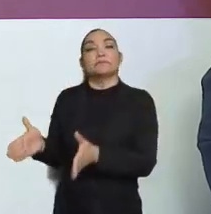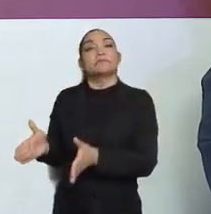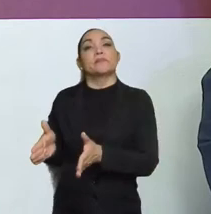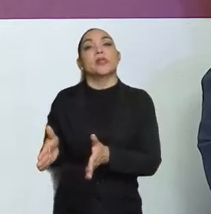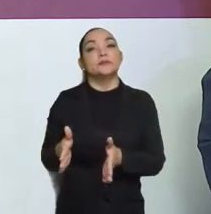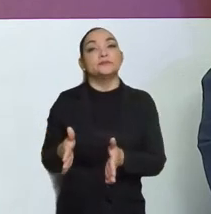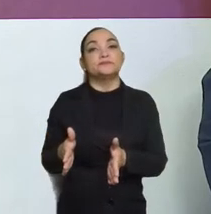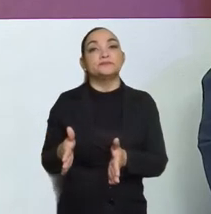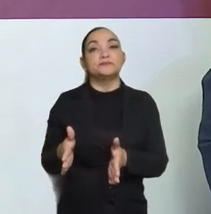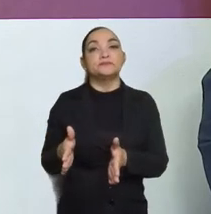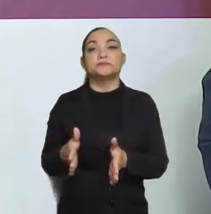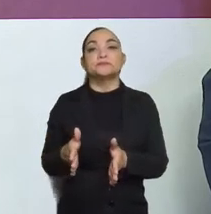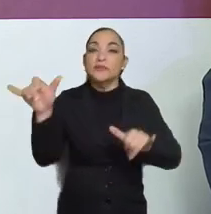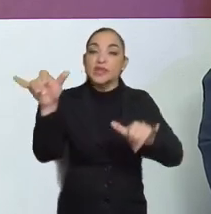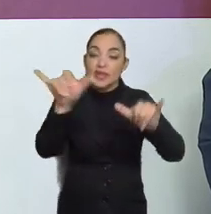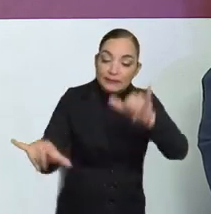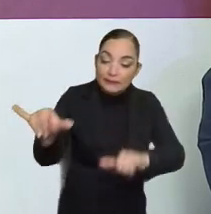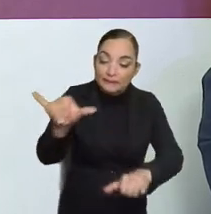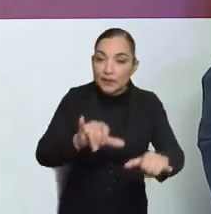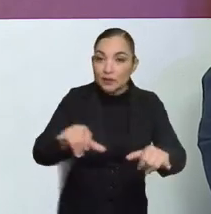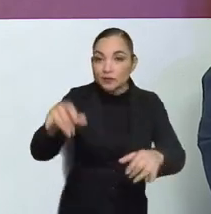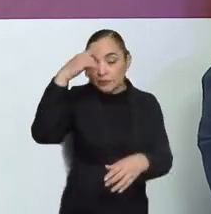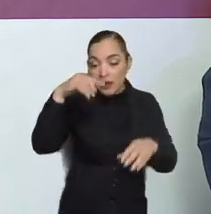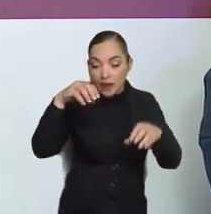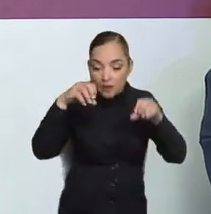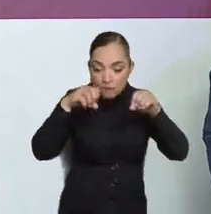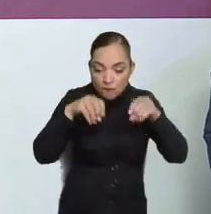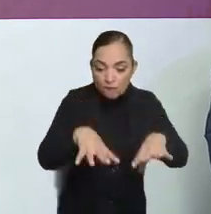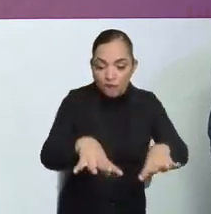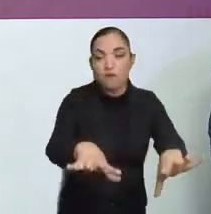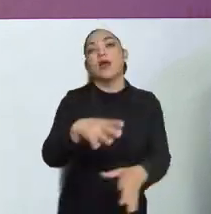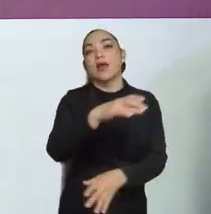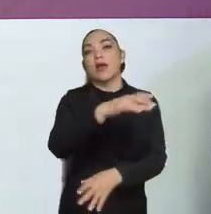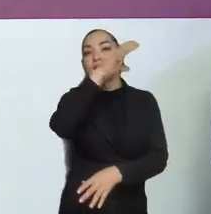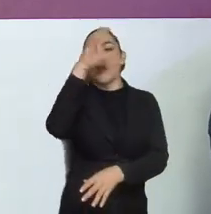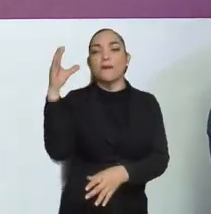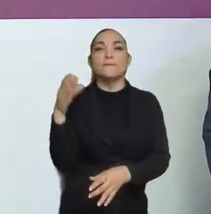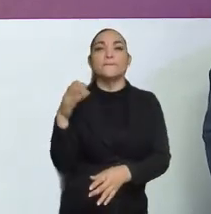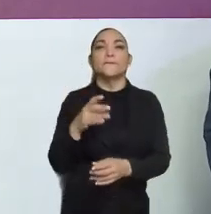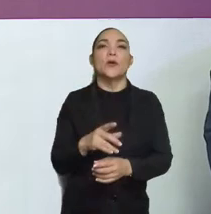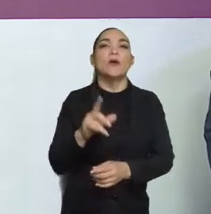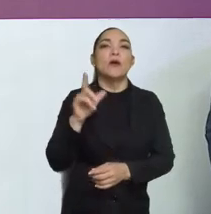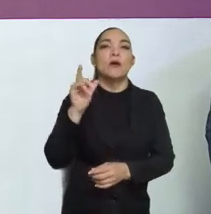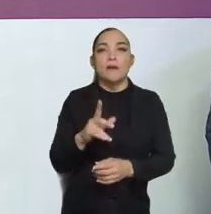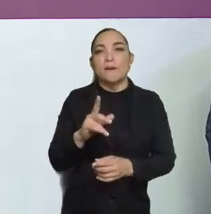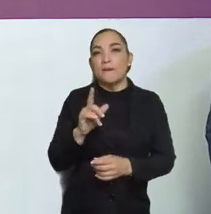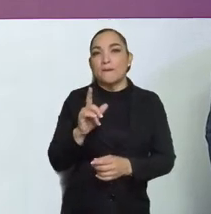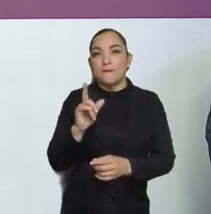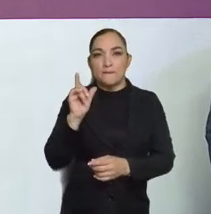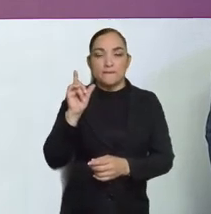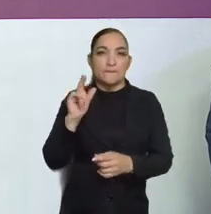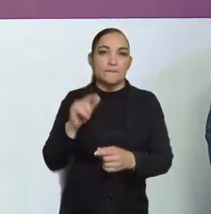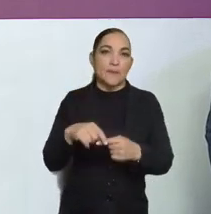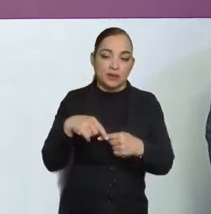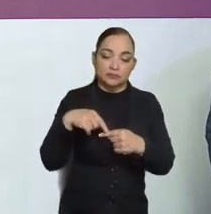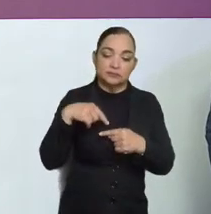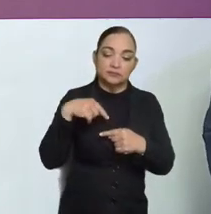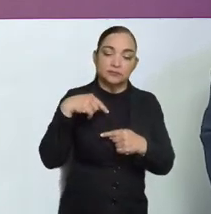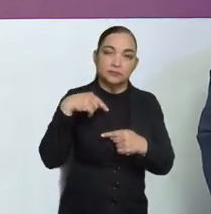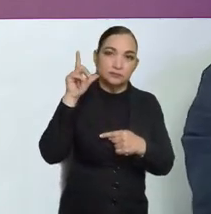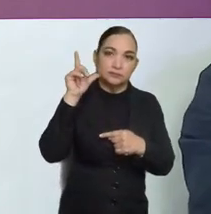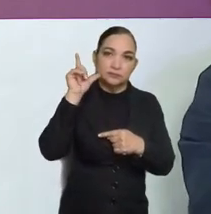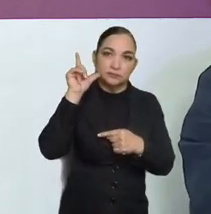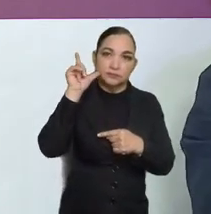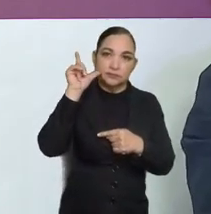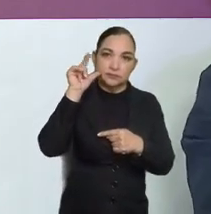del fertilizante, mañana o pasado, por cierto que hoy voy a avisarle a Leonel Cota cuando yo